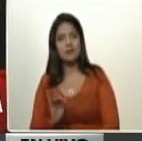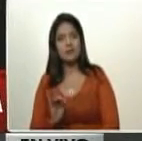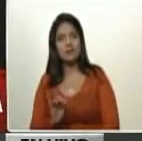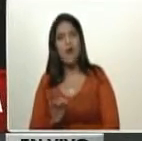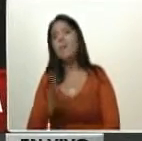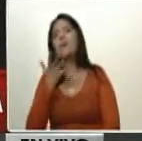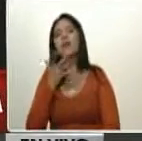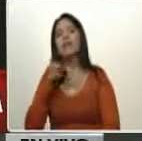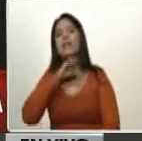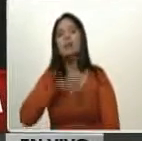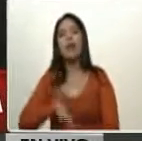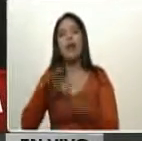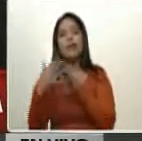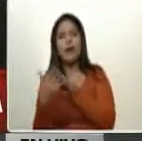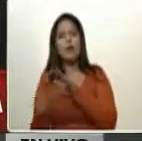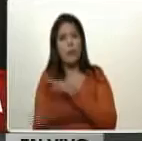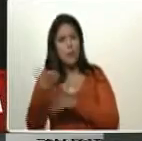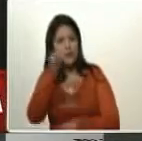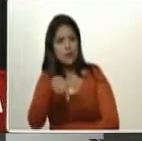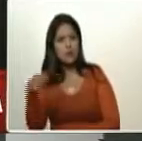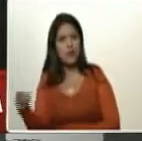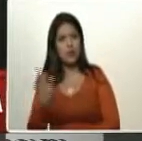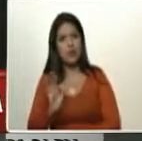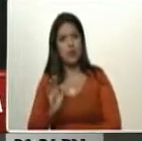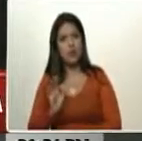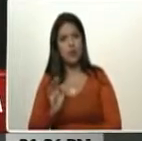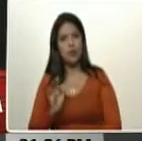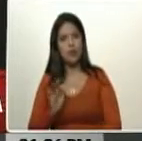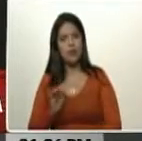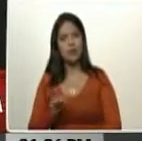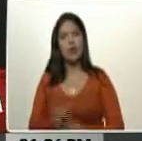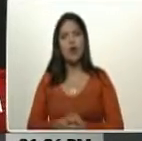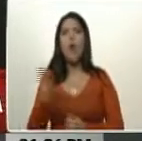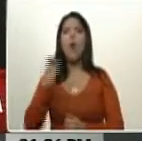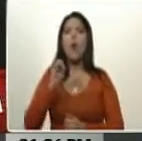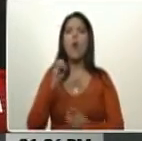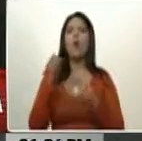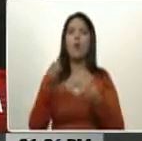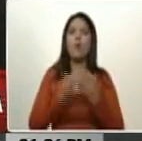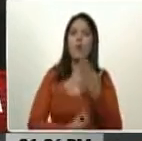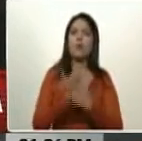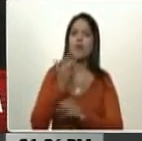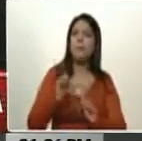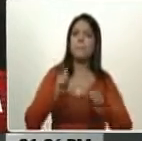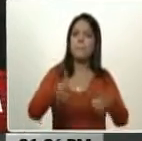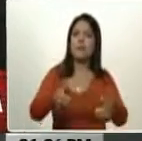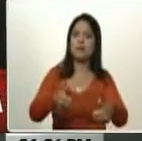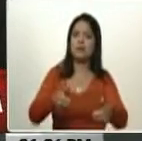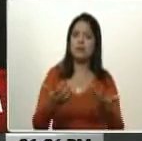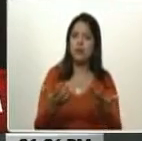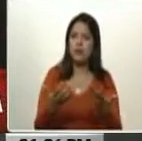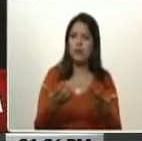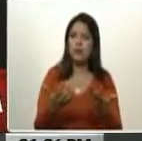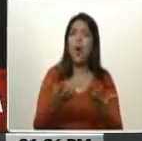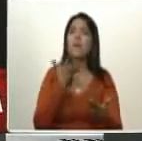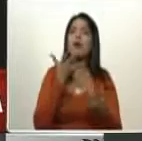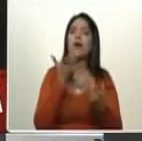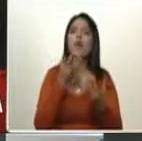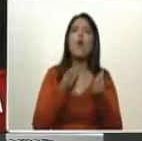barrio. Importa o no importa cómo fue el movimiento que arrancó el poblamiento de un sector de la